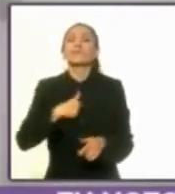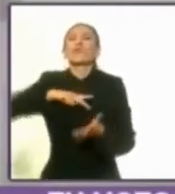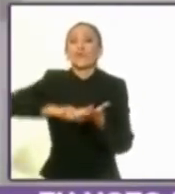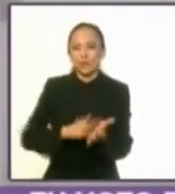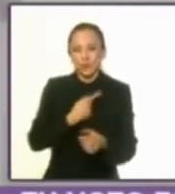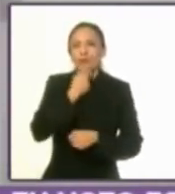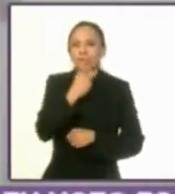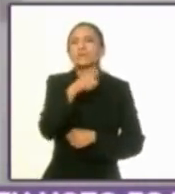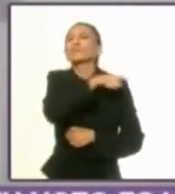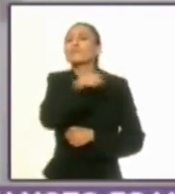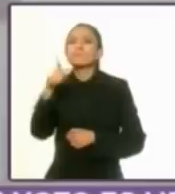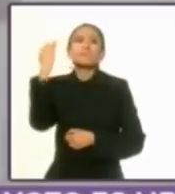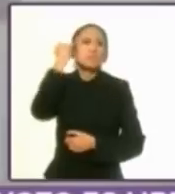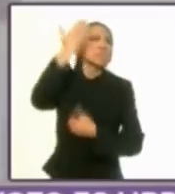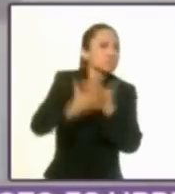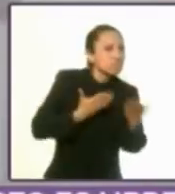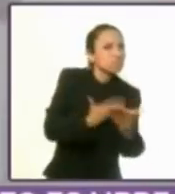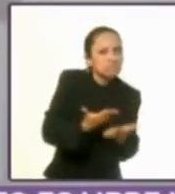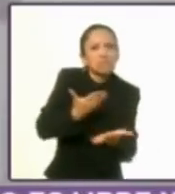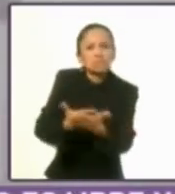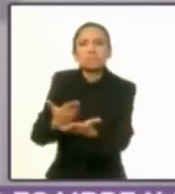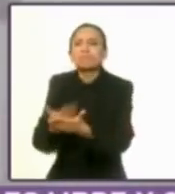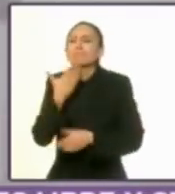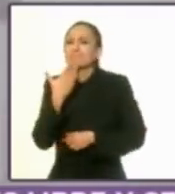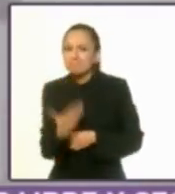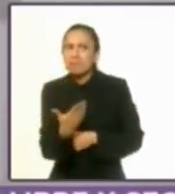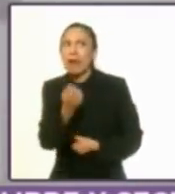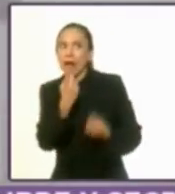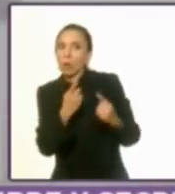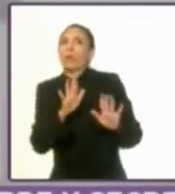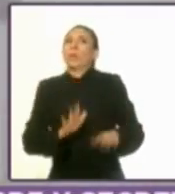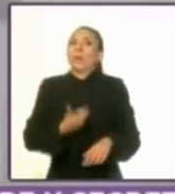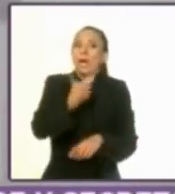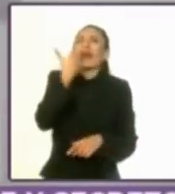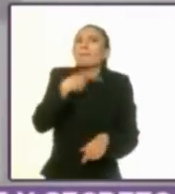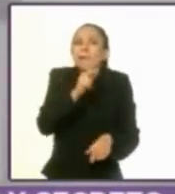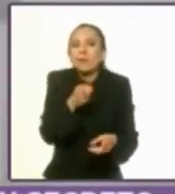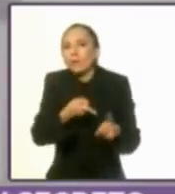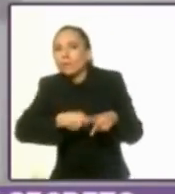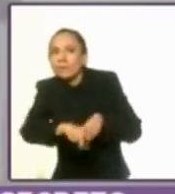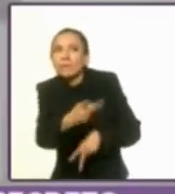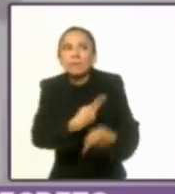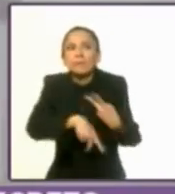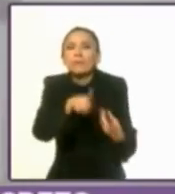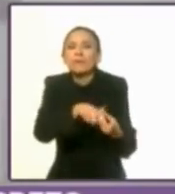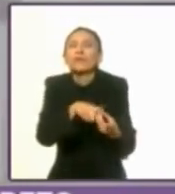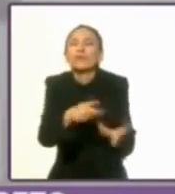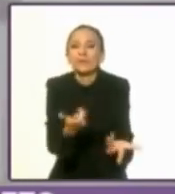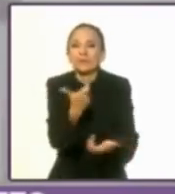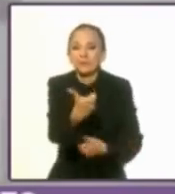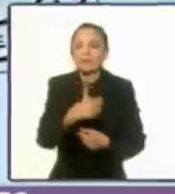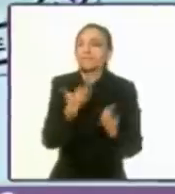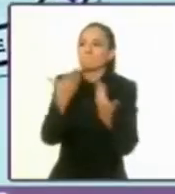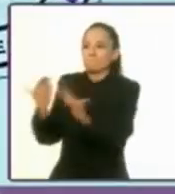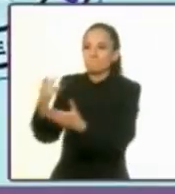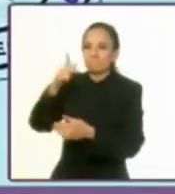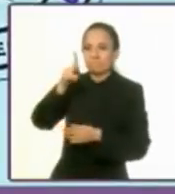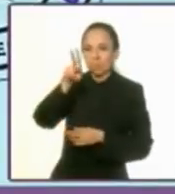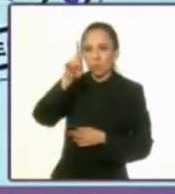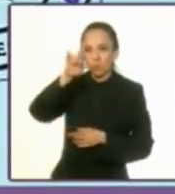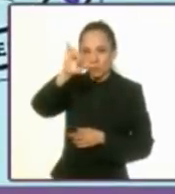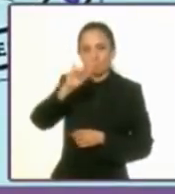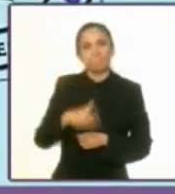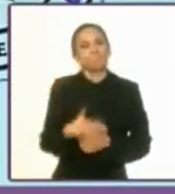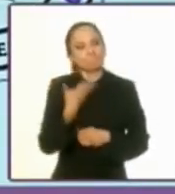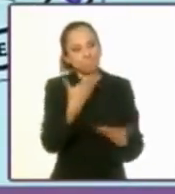propuestas porque todos tienen muy buenas y algunas muy caras purificación muchas gracias es que